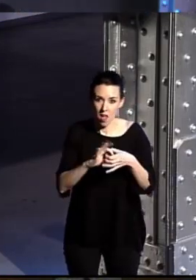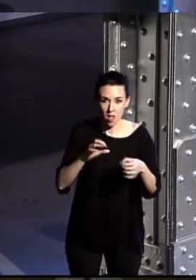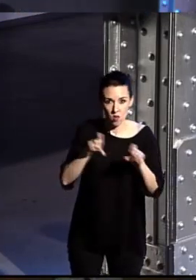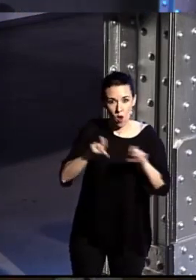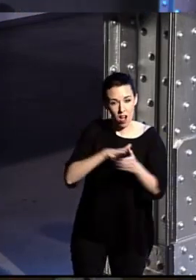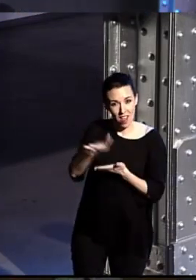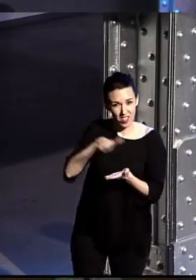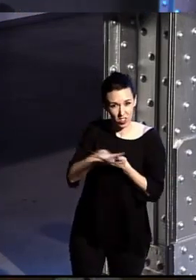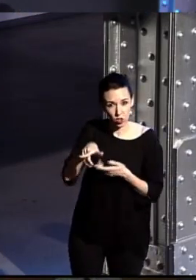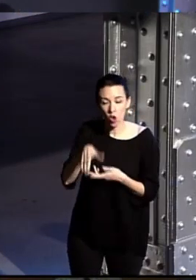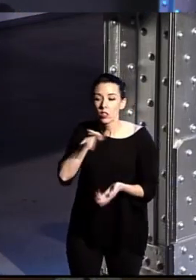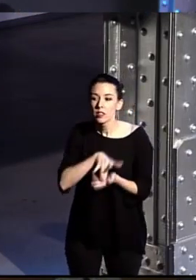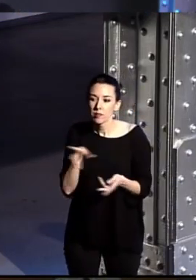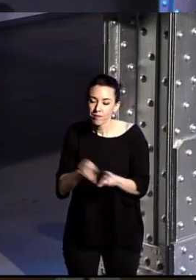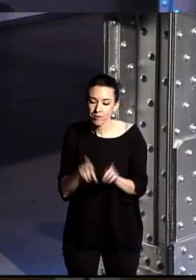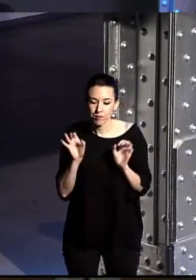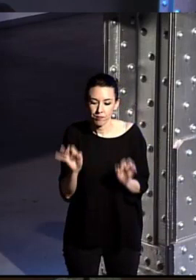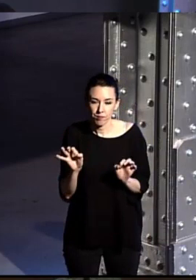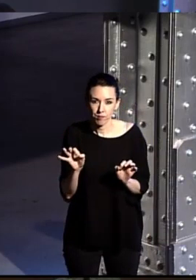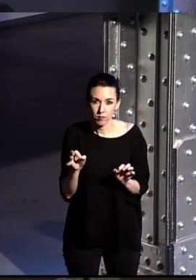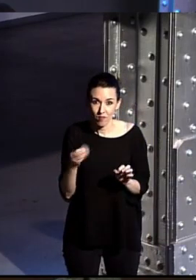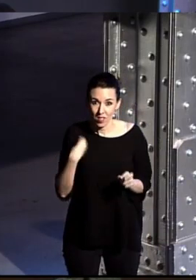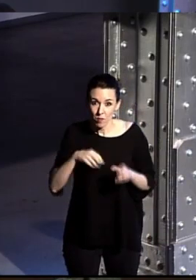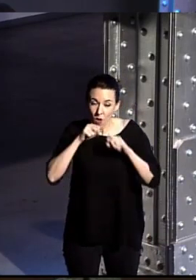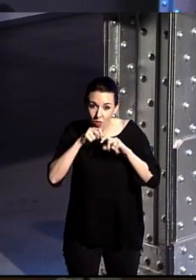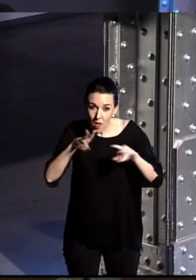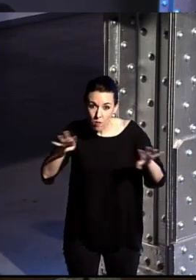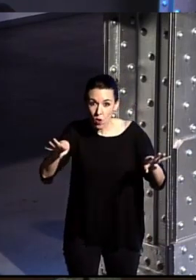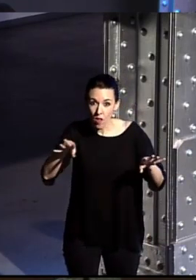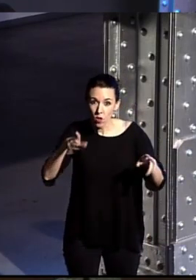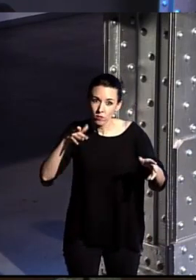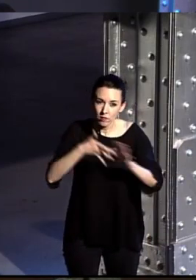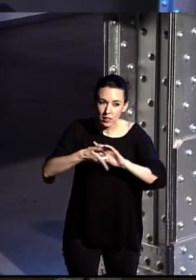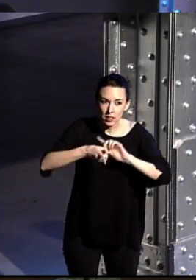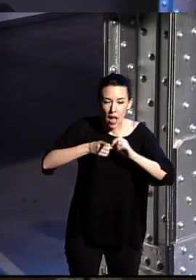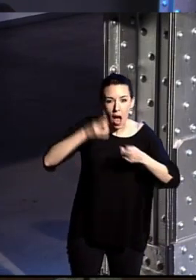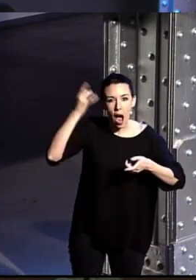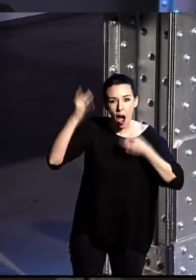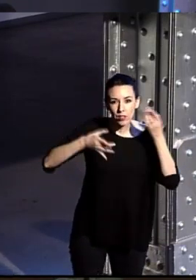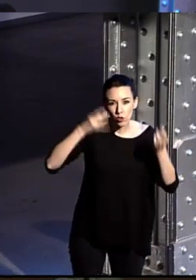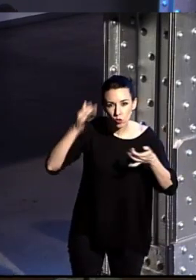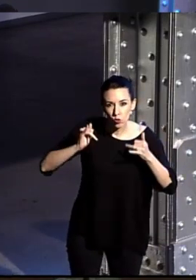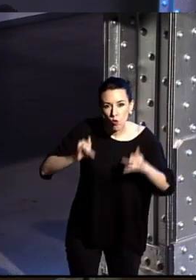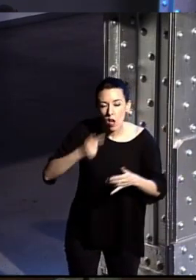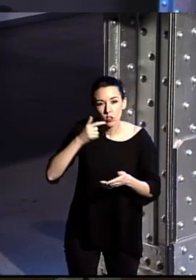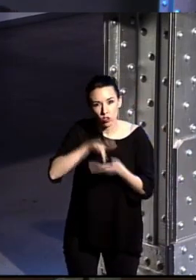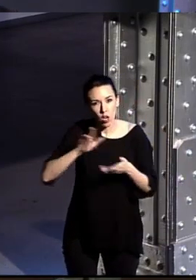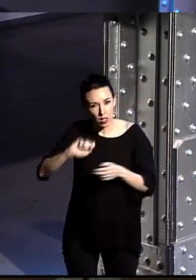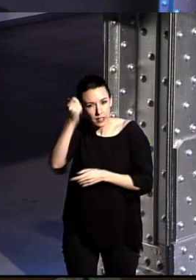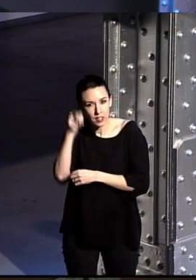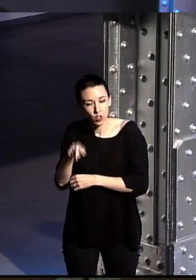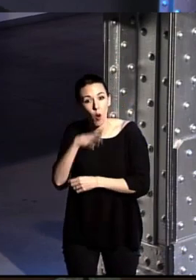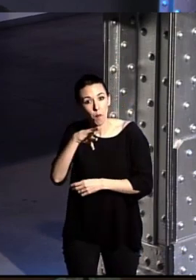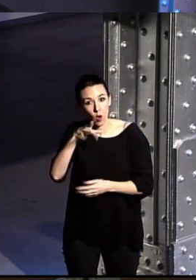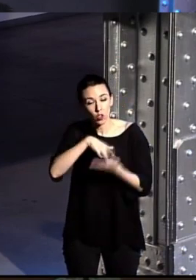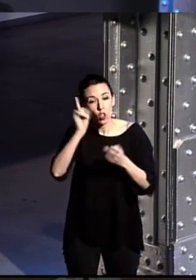y el editor, fue justamente convertir esa divulgación en aventura. Yo creo que ahí está la clave del éxito y yo creo que es fundamental, no